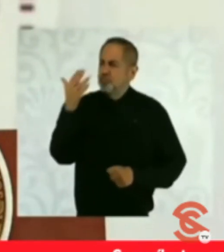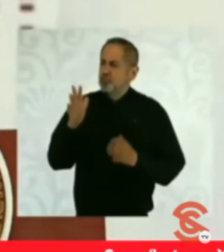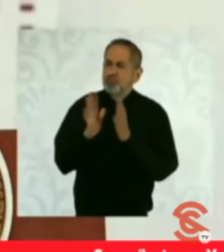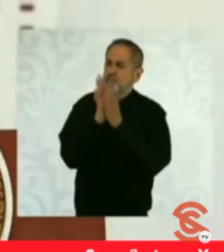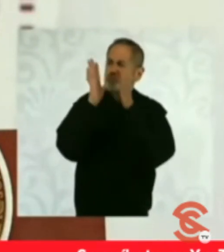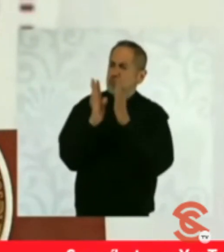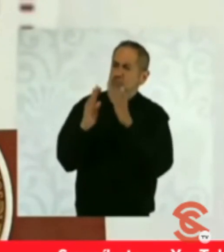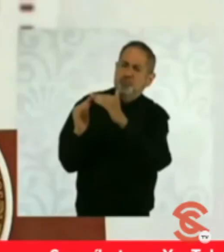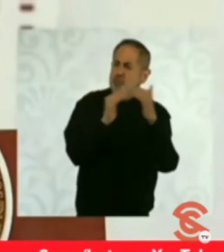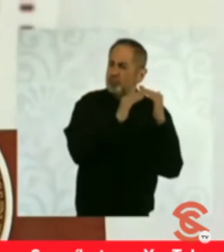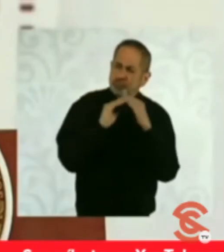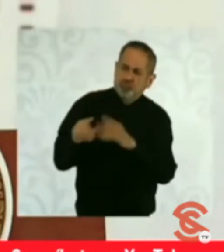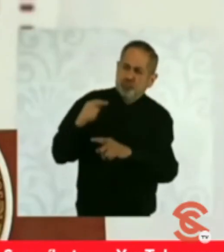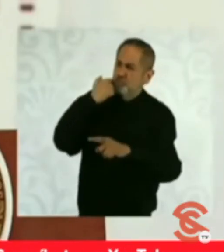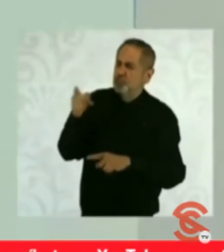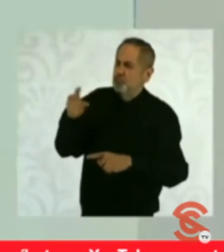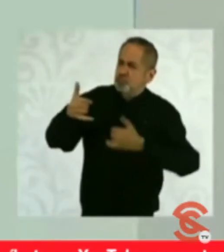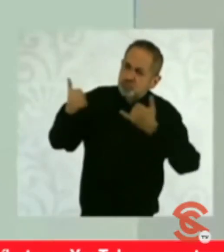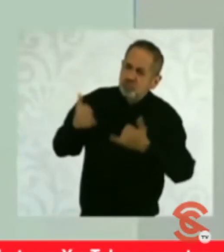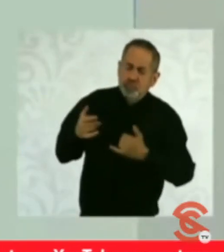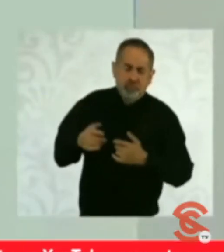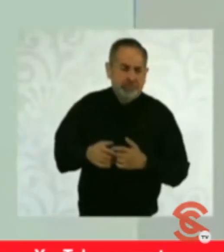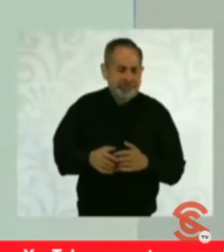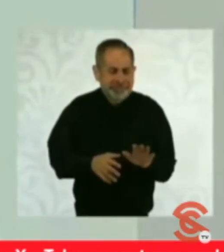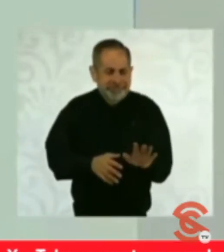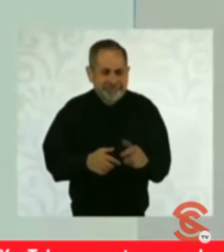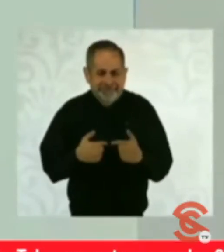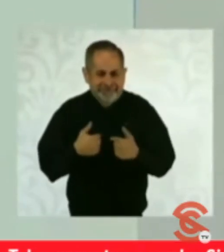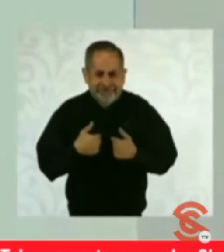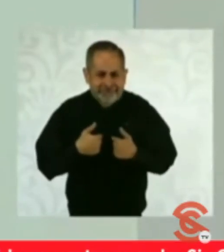antidemocrática, que nosotros